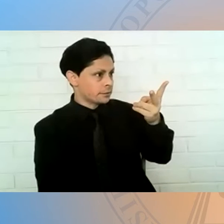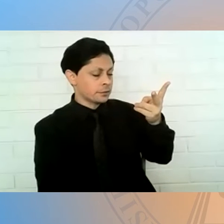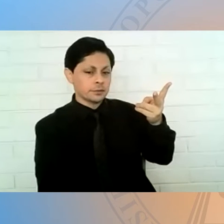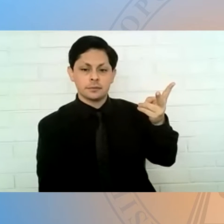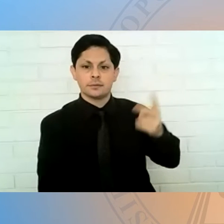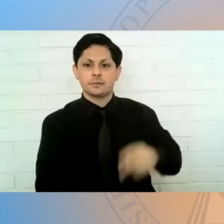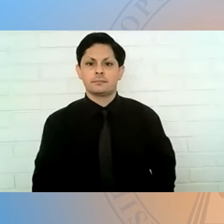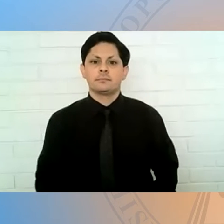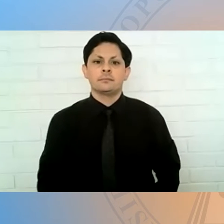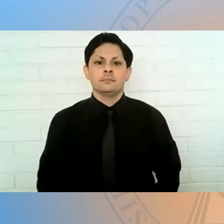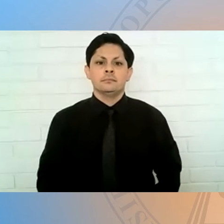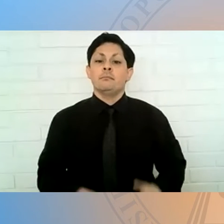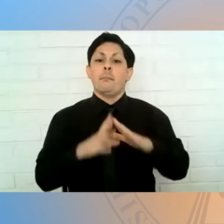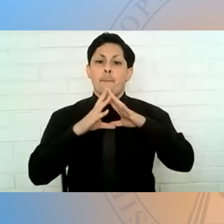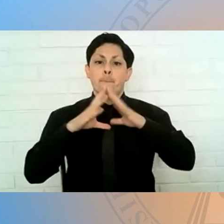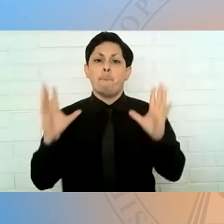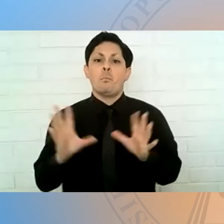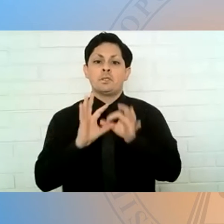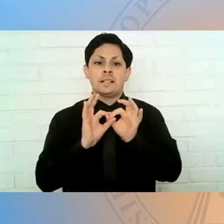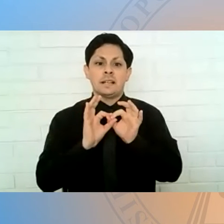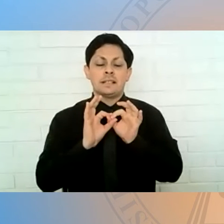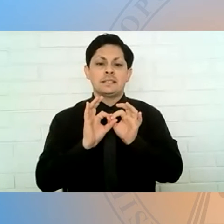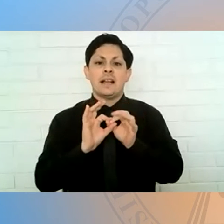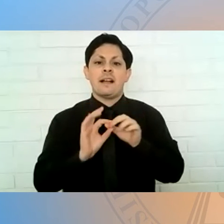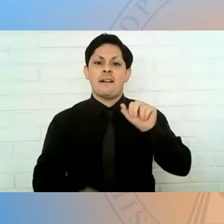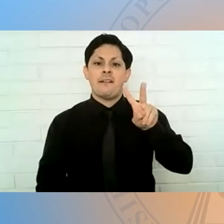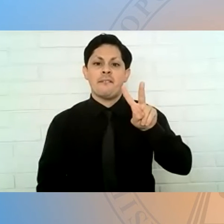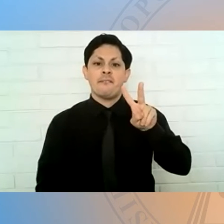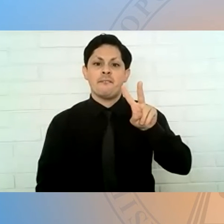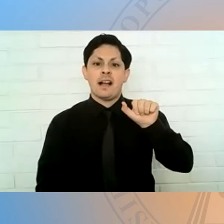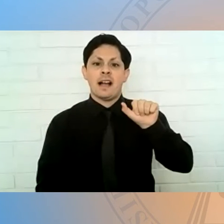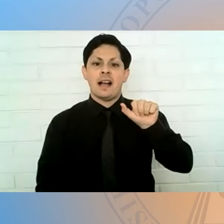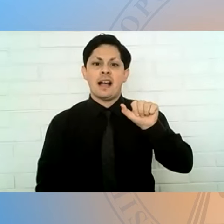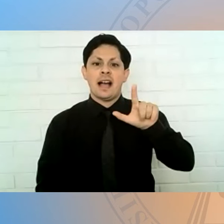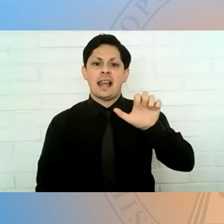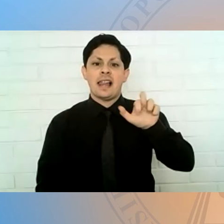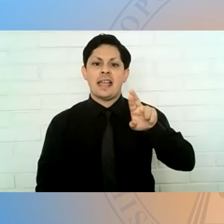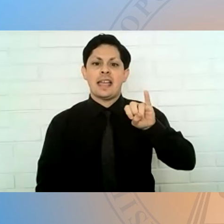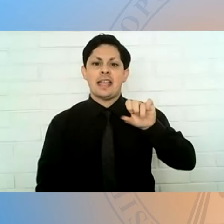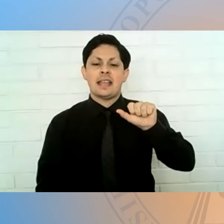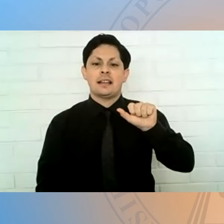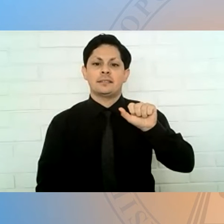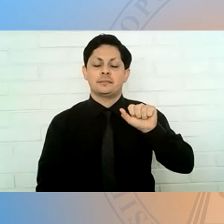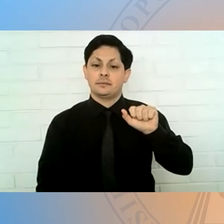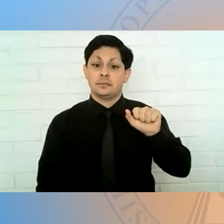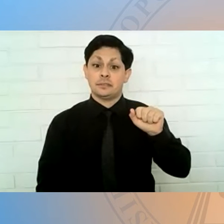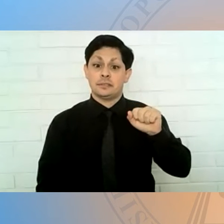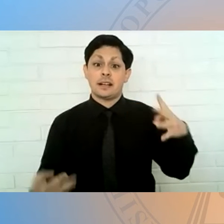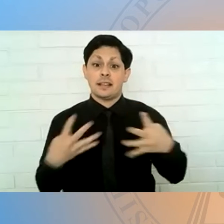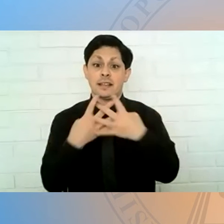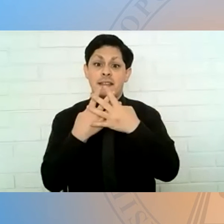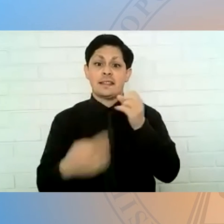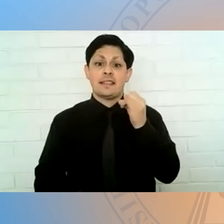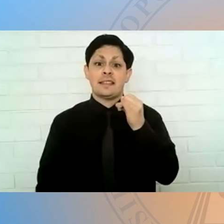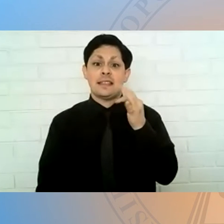Muchas gracias, Valeria, la presidenta de nuestra red IFPE. En este conversatorio inaugural